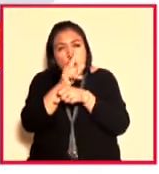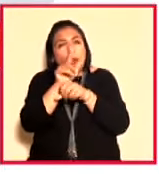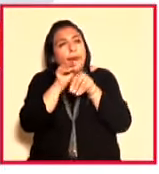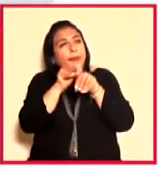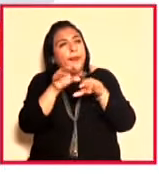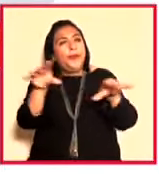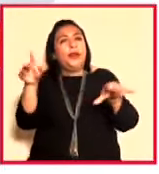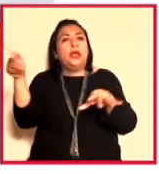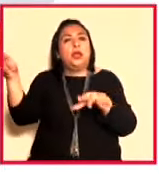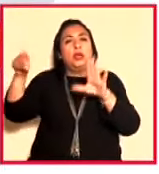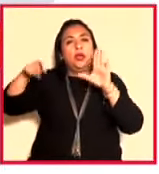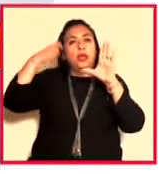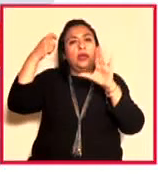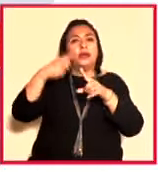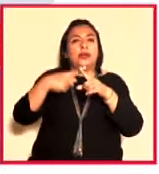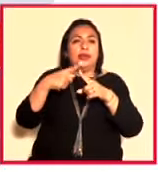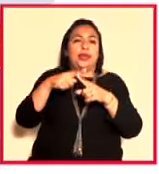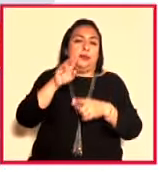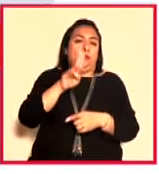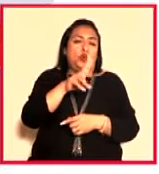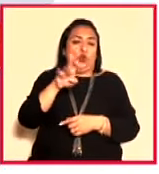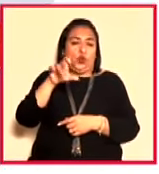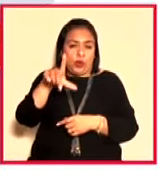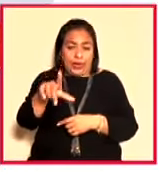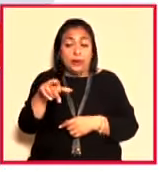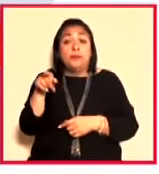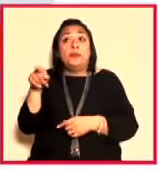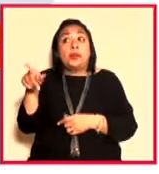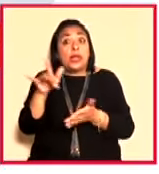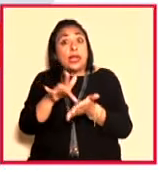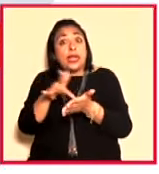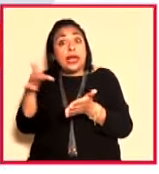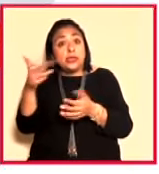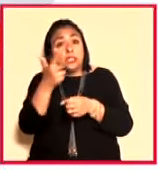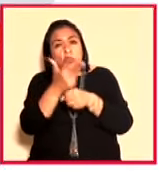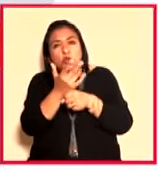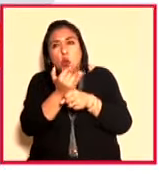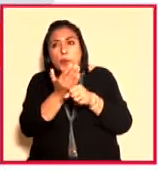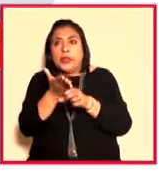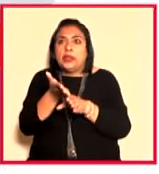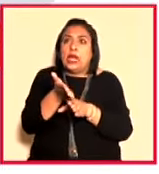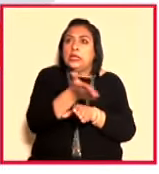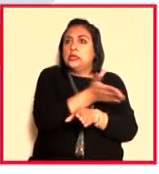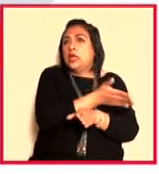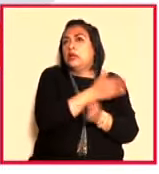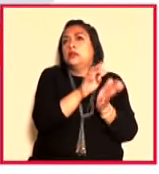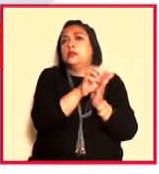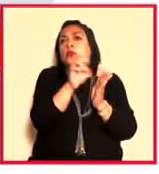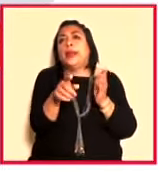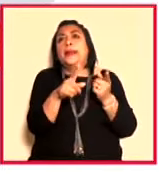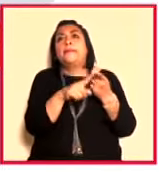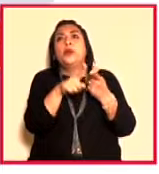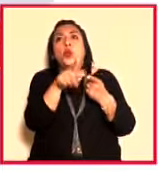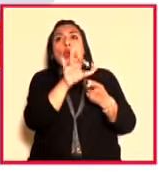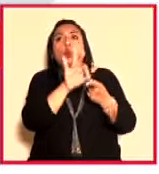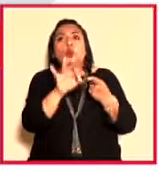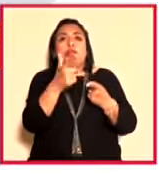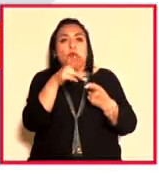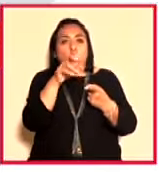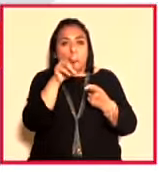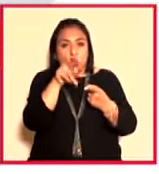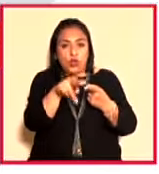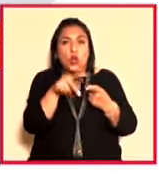obra del gran cineasta aragonés. A él se debe documentales previos, como el último guión, Buñuel,